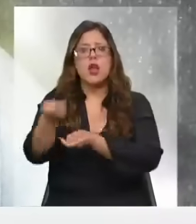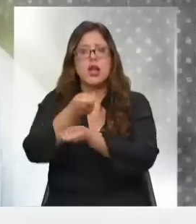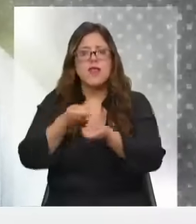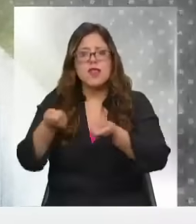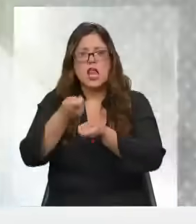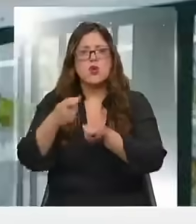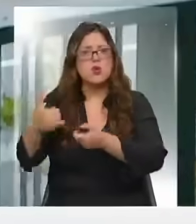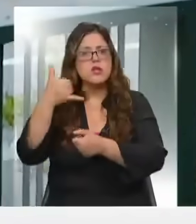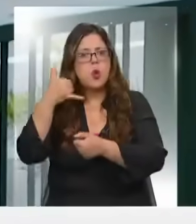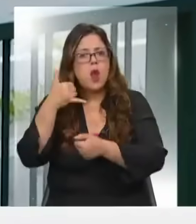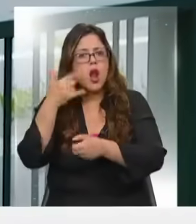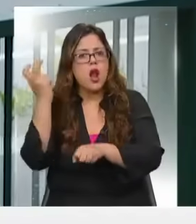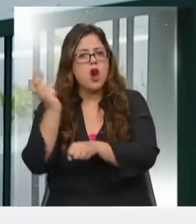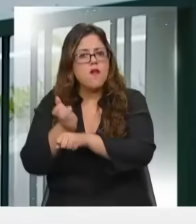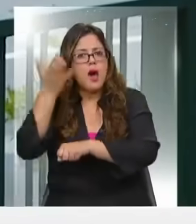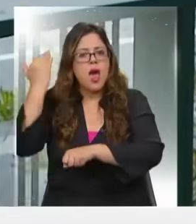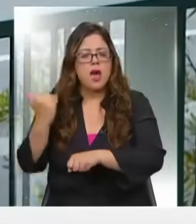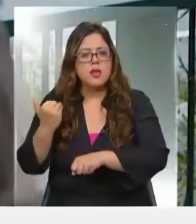celular robado.